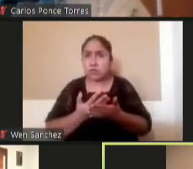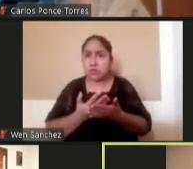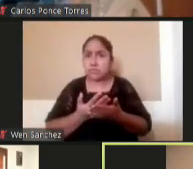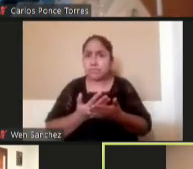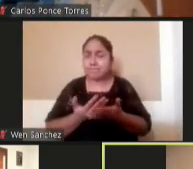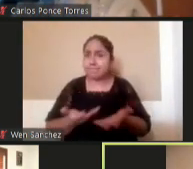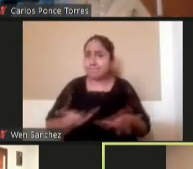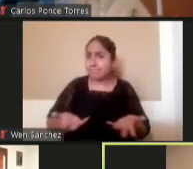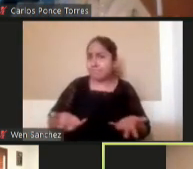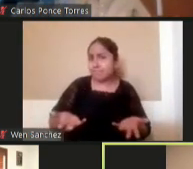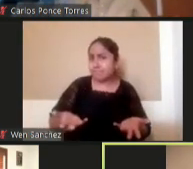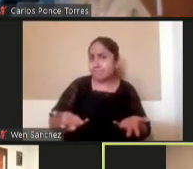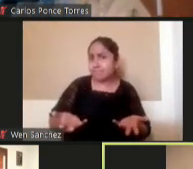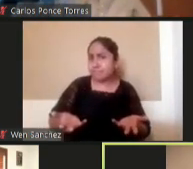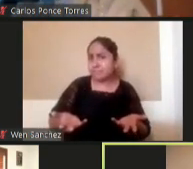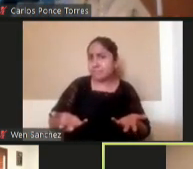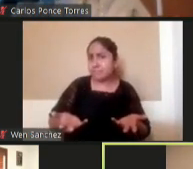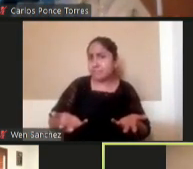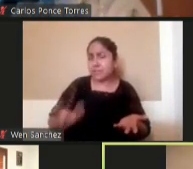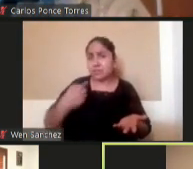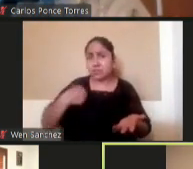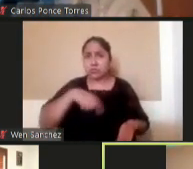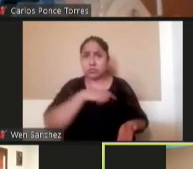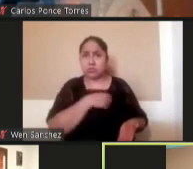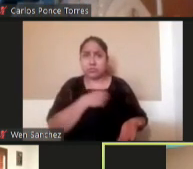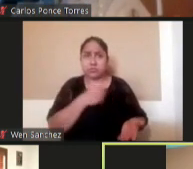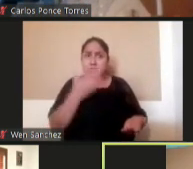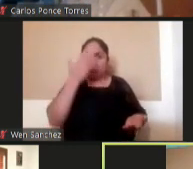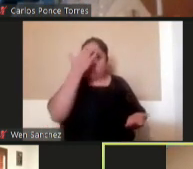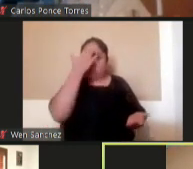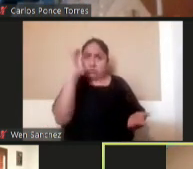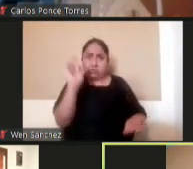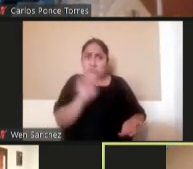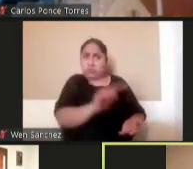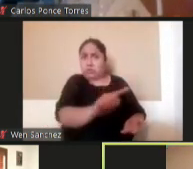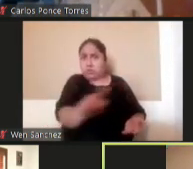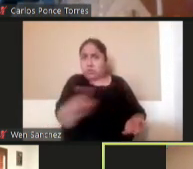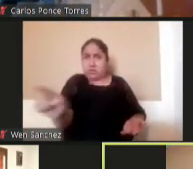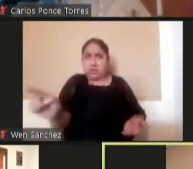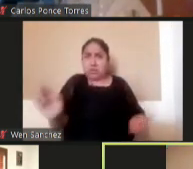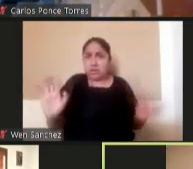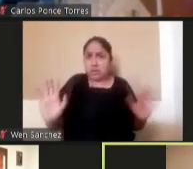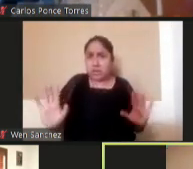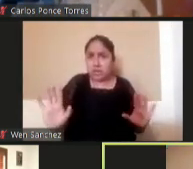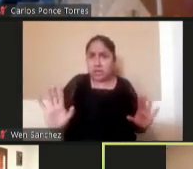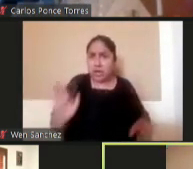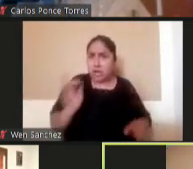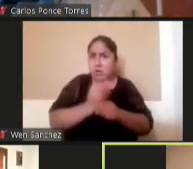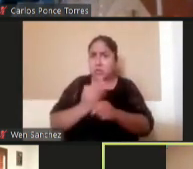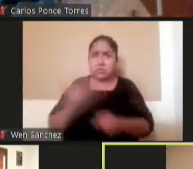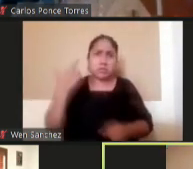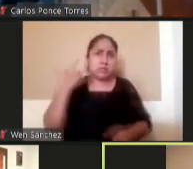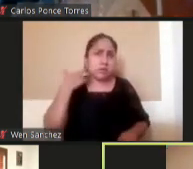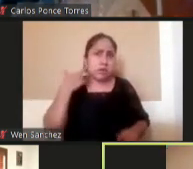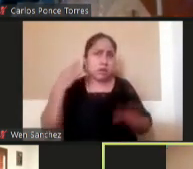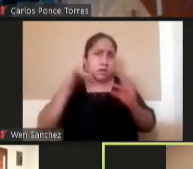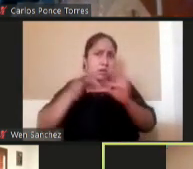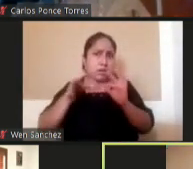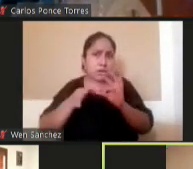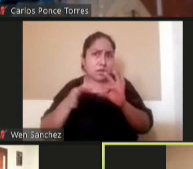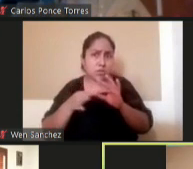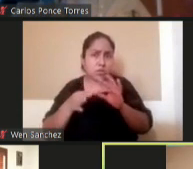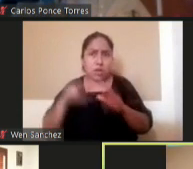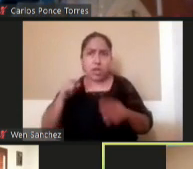el servicio. Nosotros no conocemos los procesos a los cuales estaba refiriendo el regidor, pero sin embargo